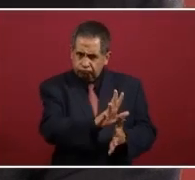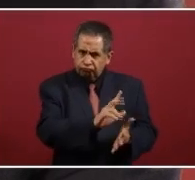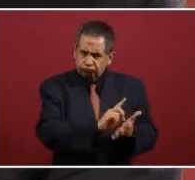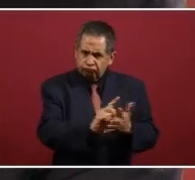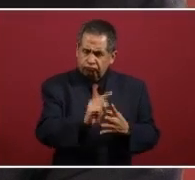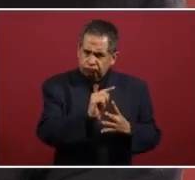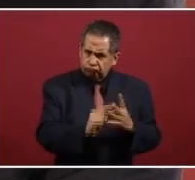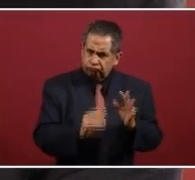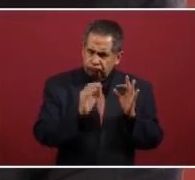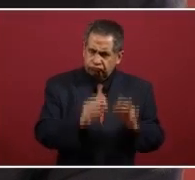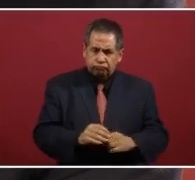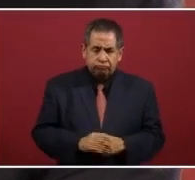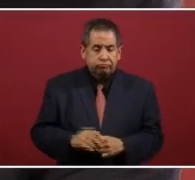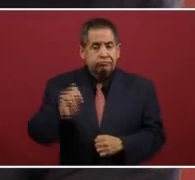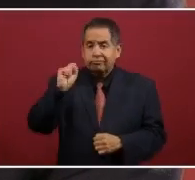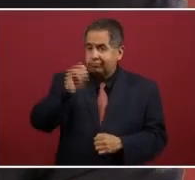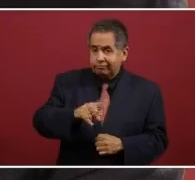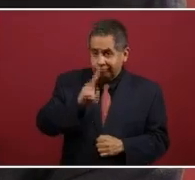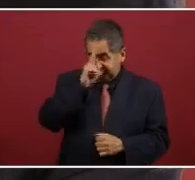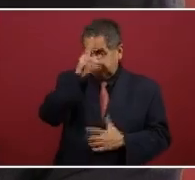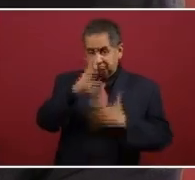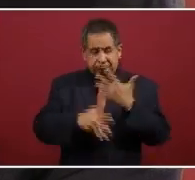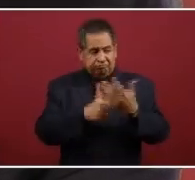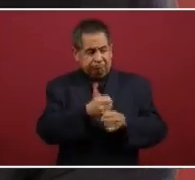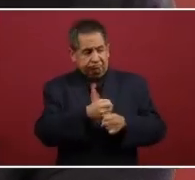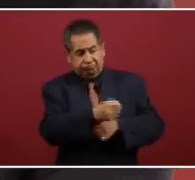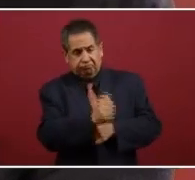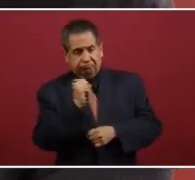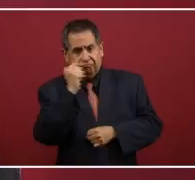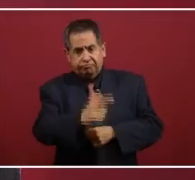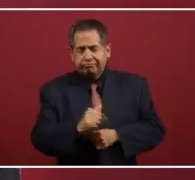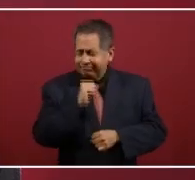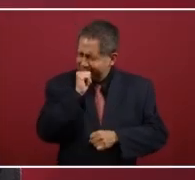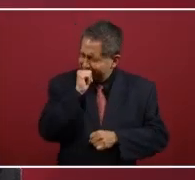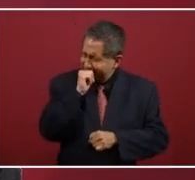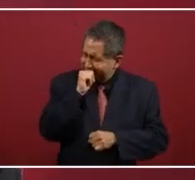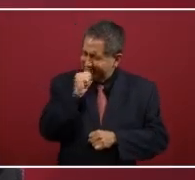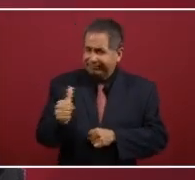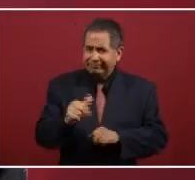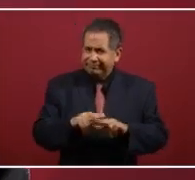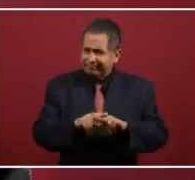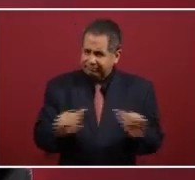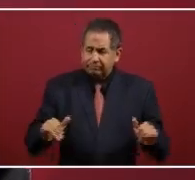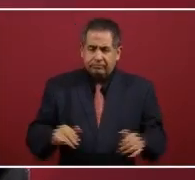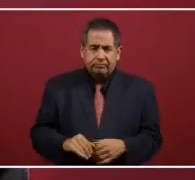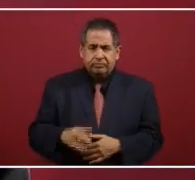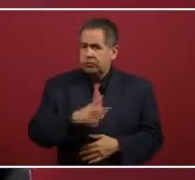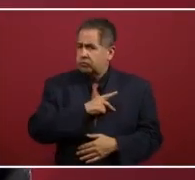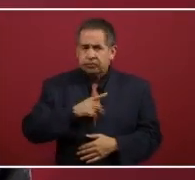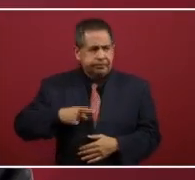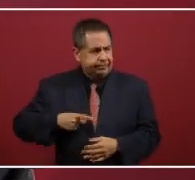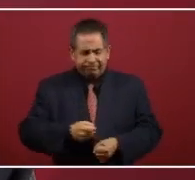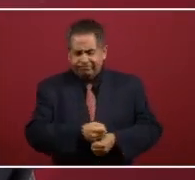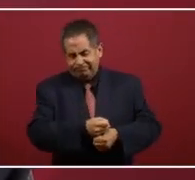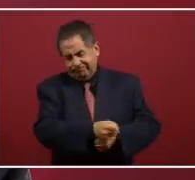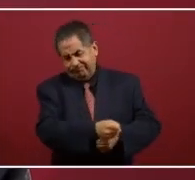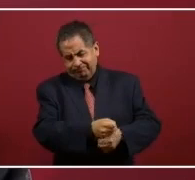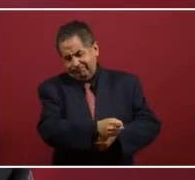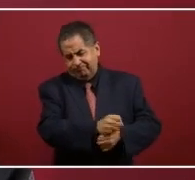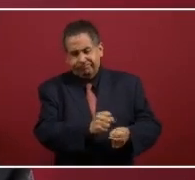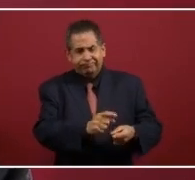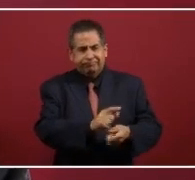evitar la violencia contra las mujeres, el maltrato,